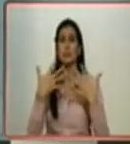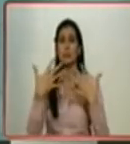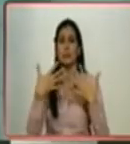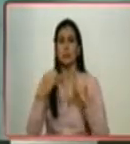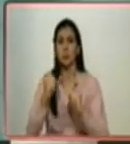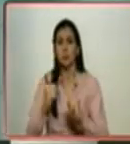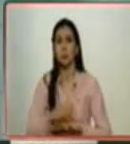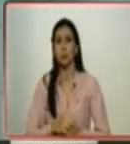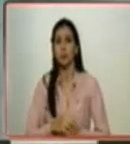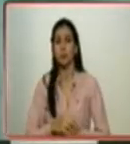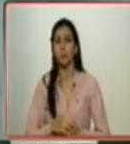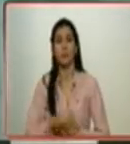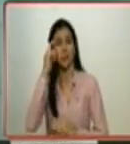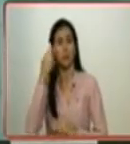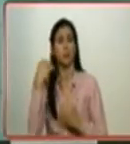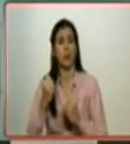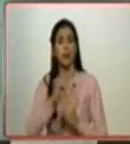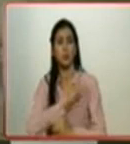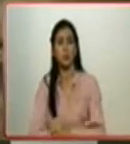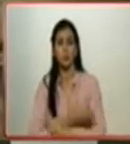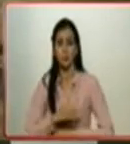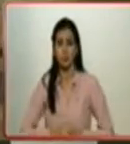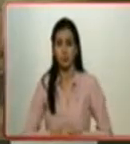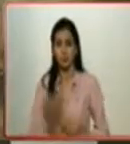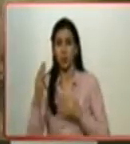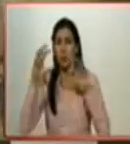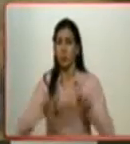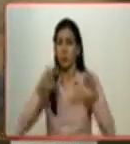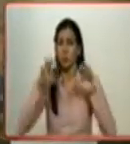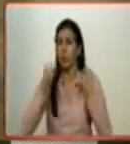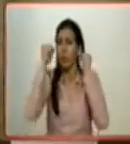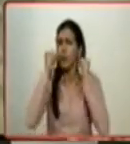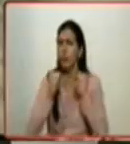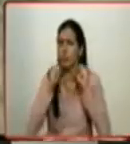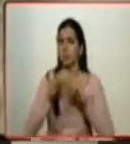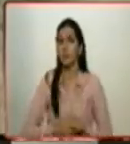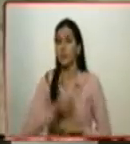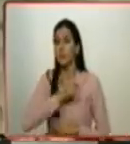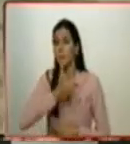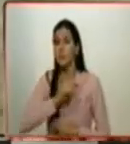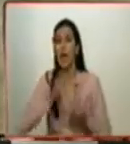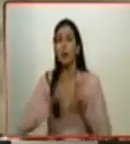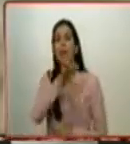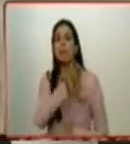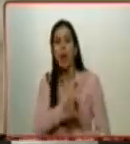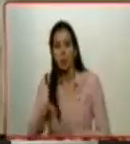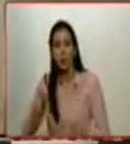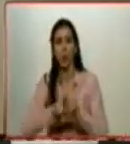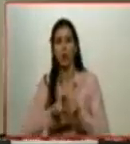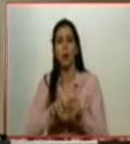azotado parte del país durante días. Las lluvias torrenciales continúan azotando algunas provincias, así como